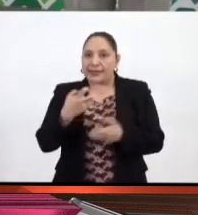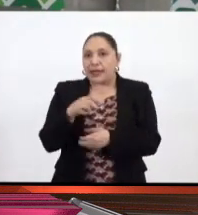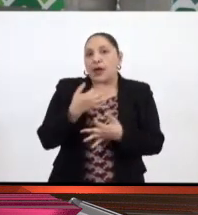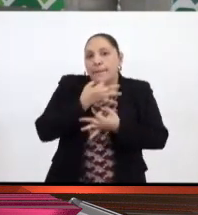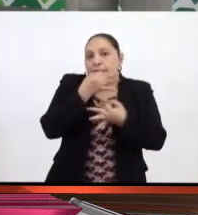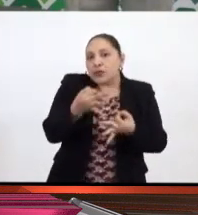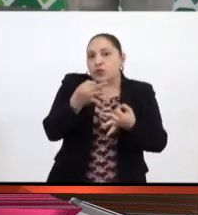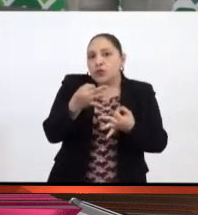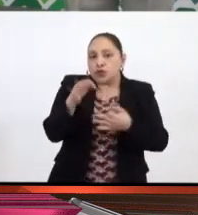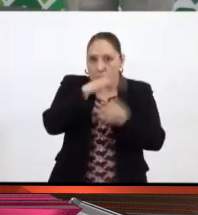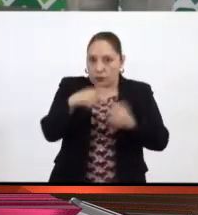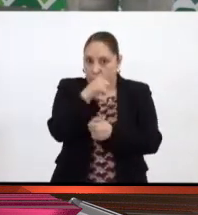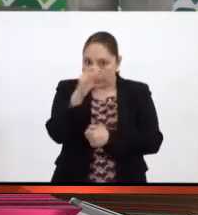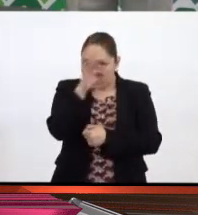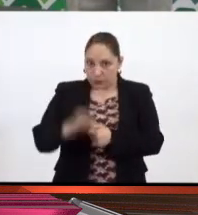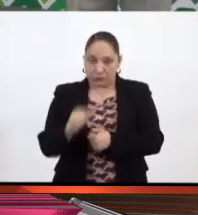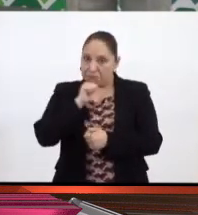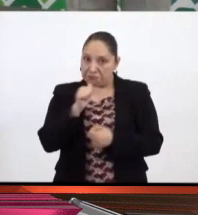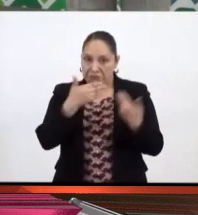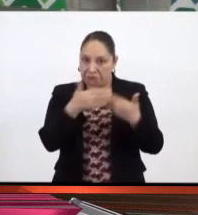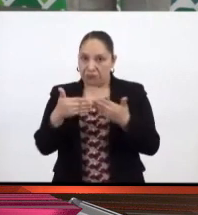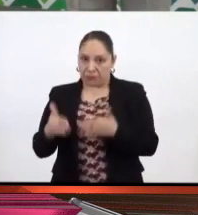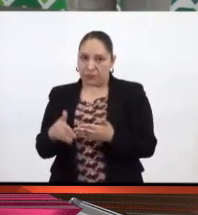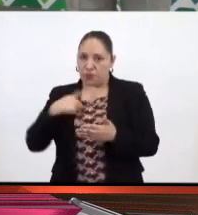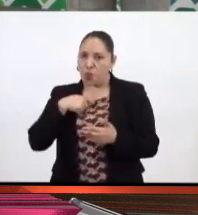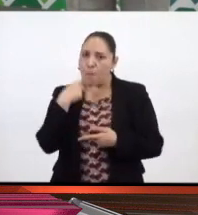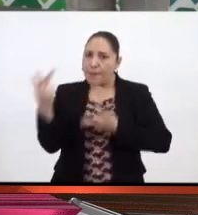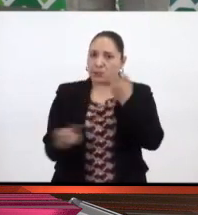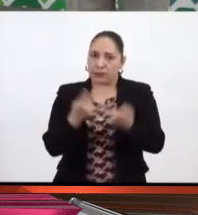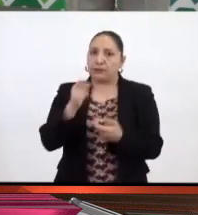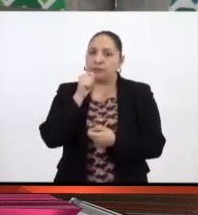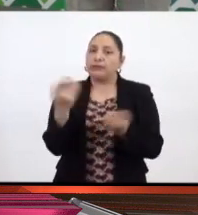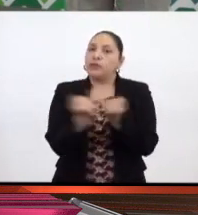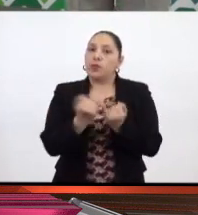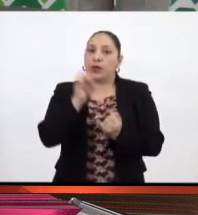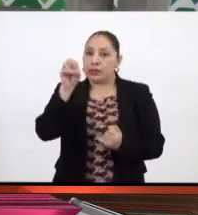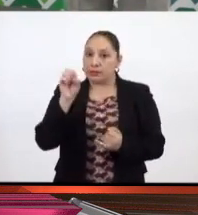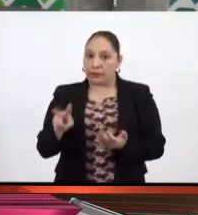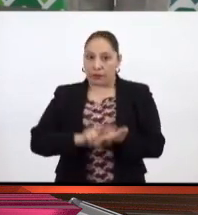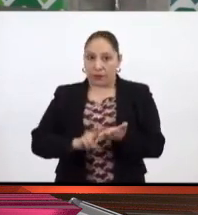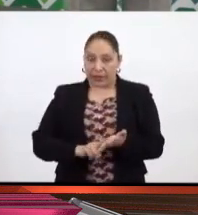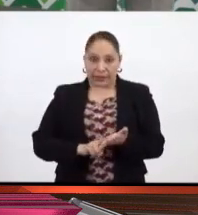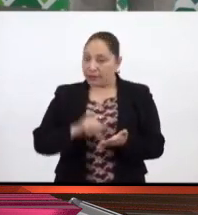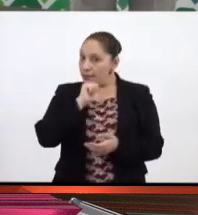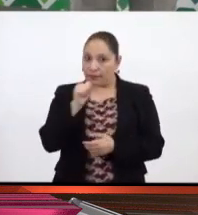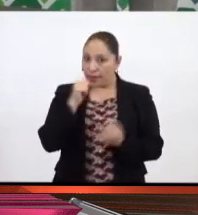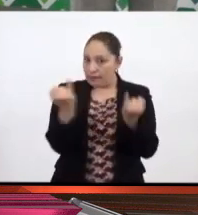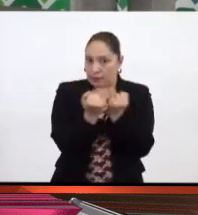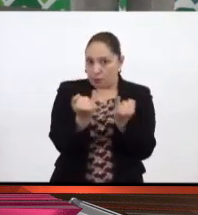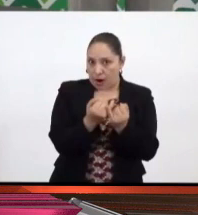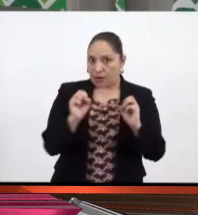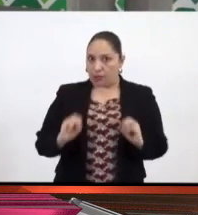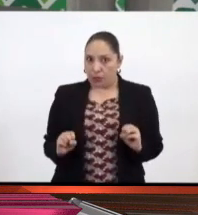principio. También preguntarle, con el semáforo verde, ¿ya nada será igual? ¿O